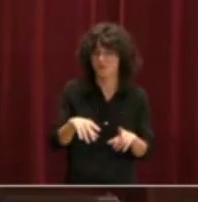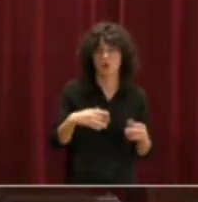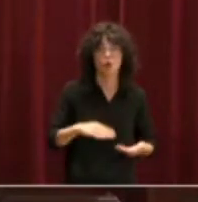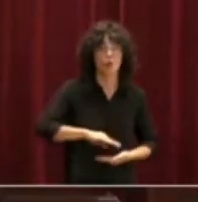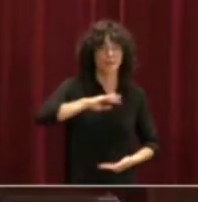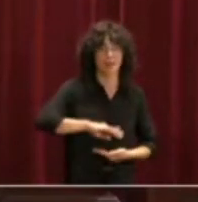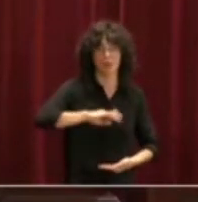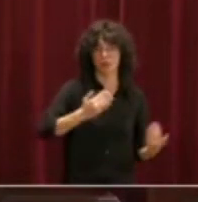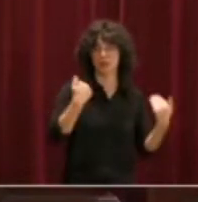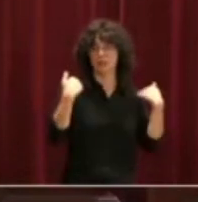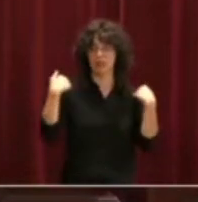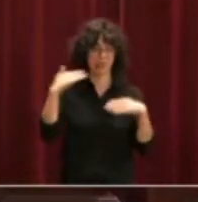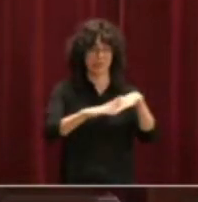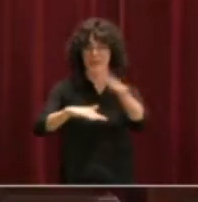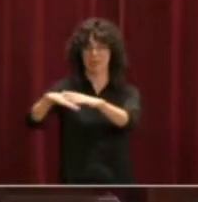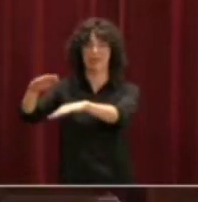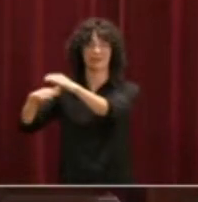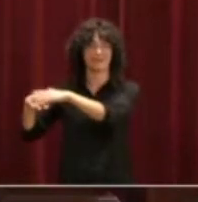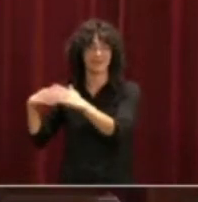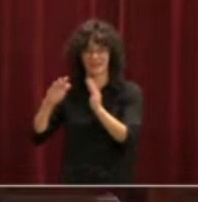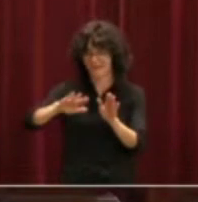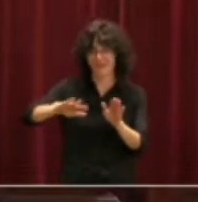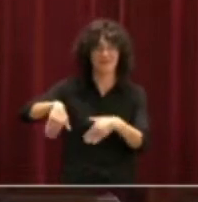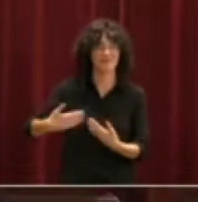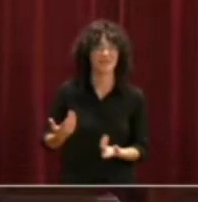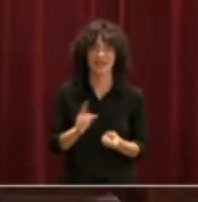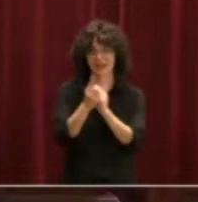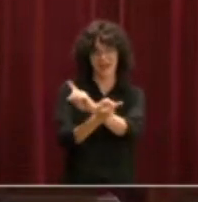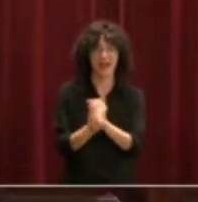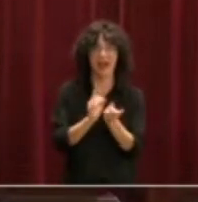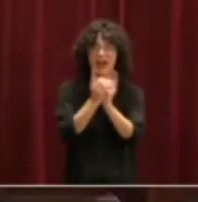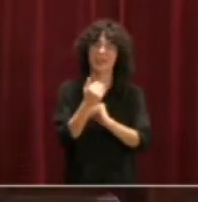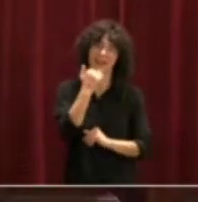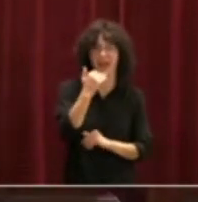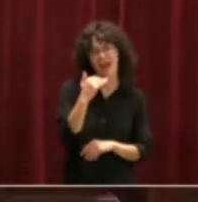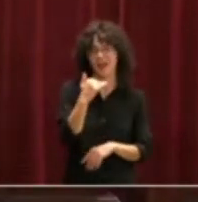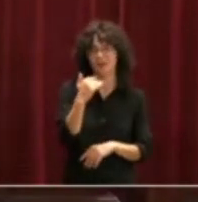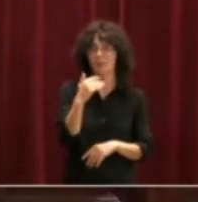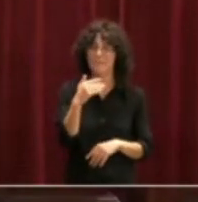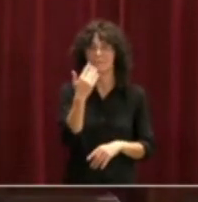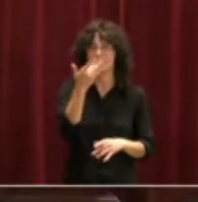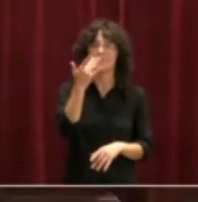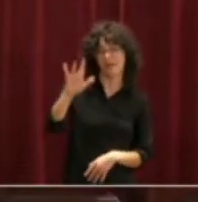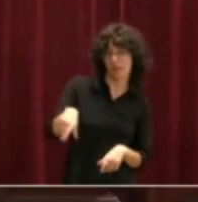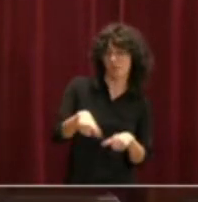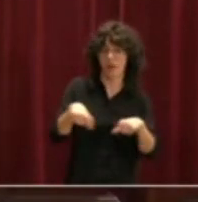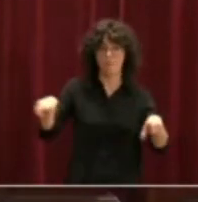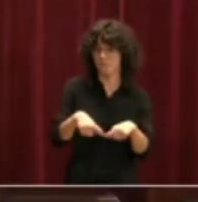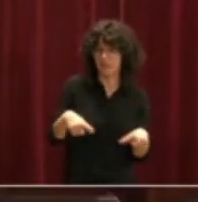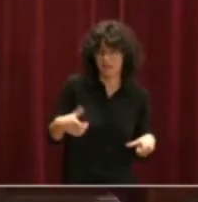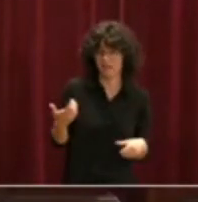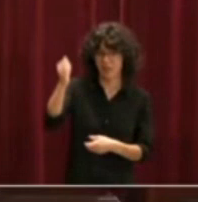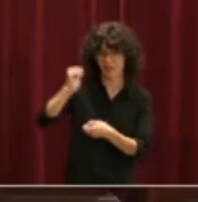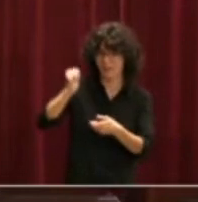derechos y convirtieron la bancada azul en algo parecido a la barra de la taberna del planeta de tatooine pues